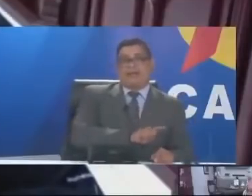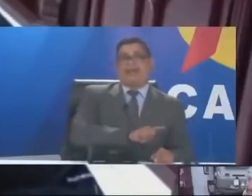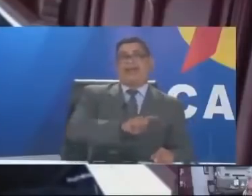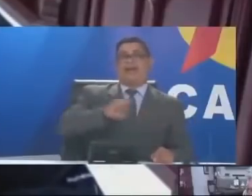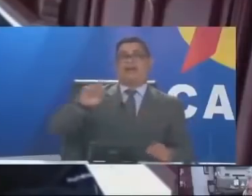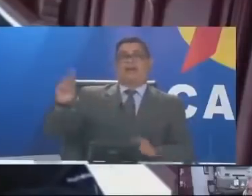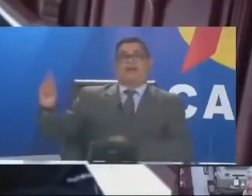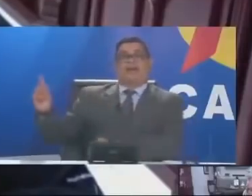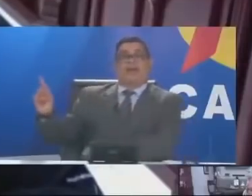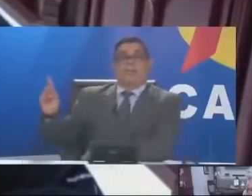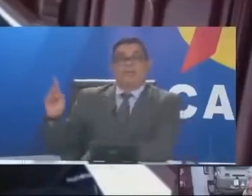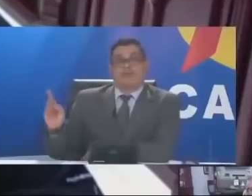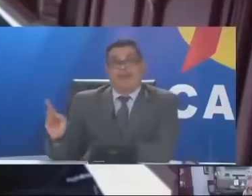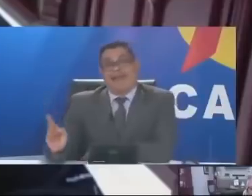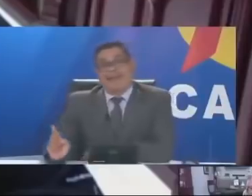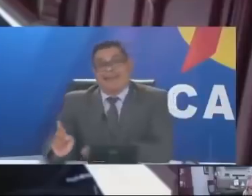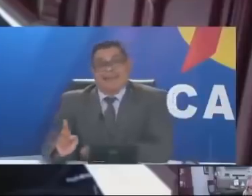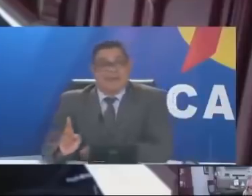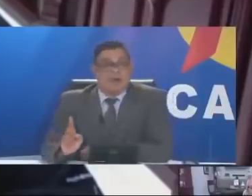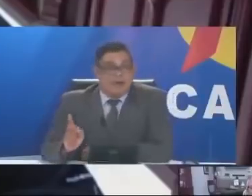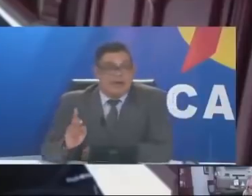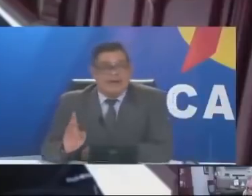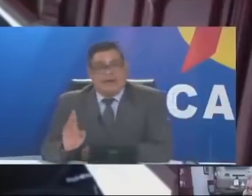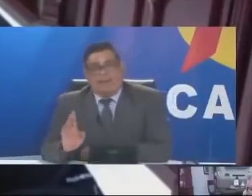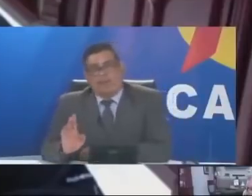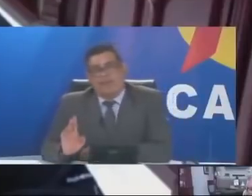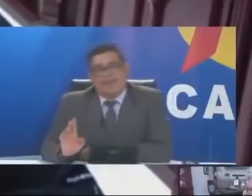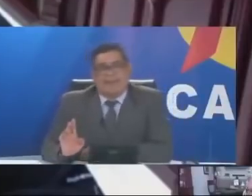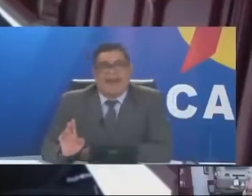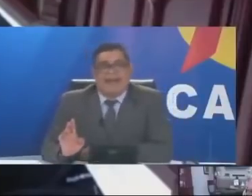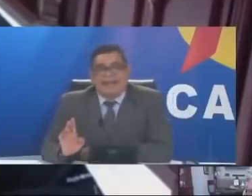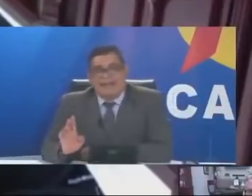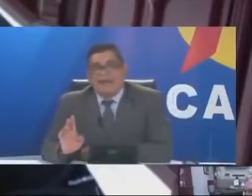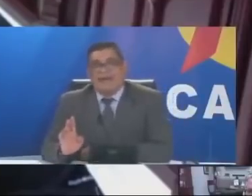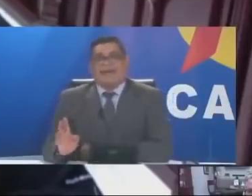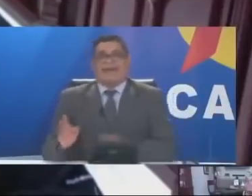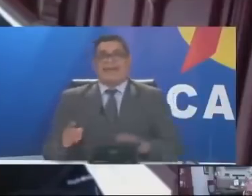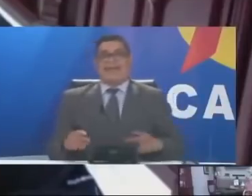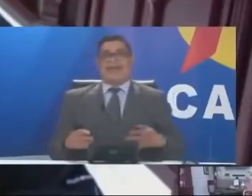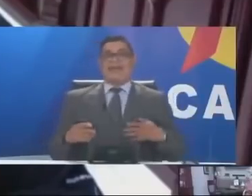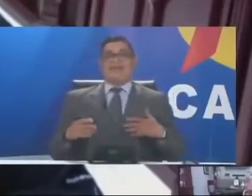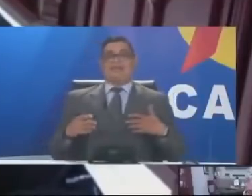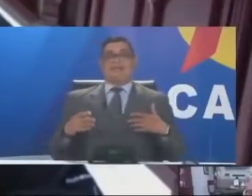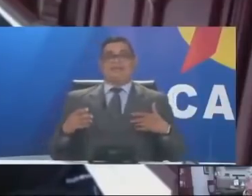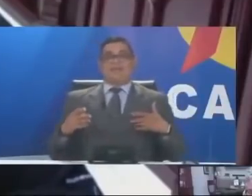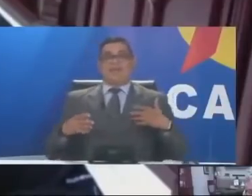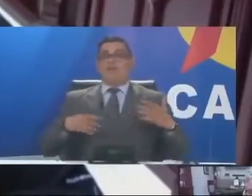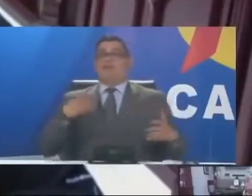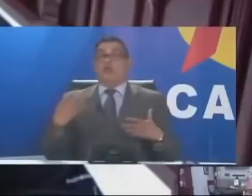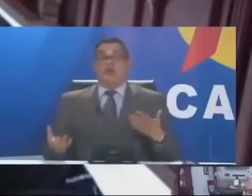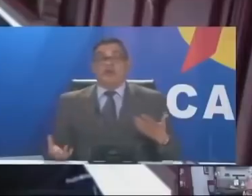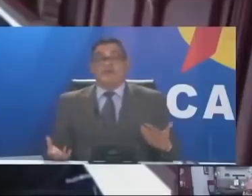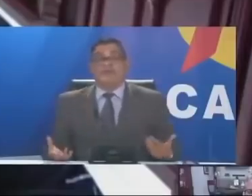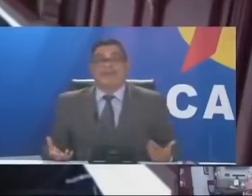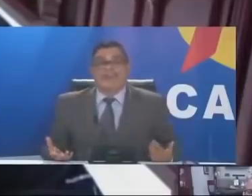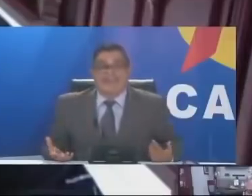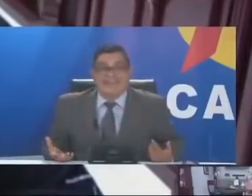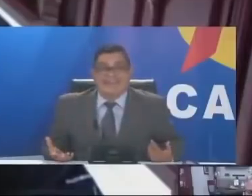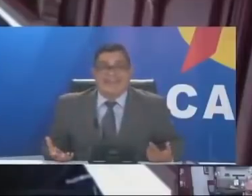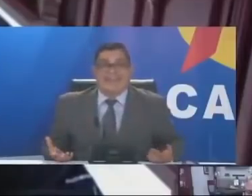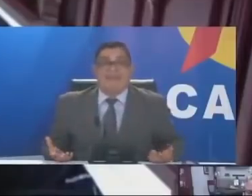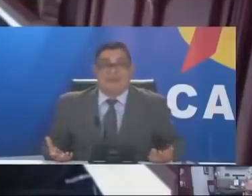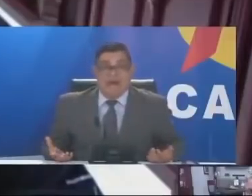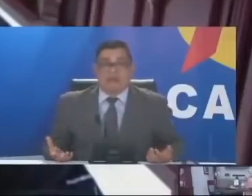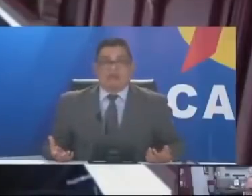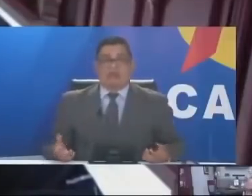está marcando la posibilidad que tengan mayoría en la próxima asamblea legislativa que tienen ilusiones de